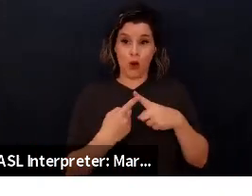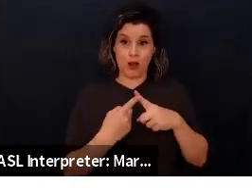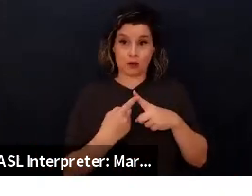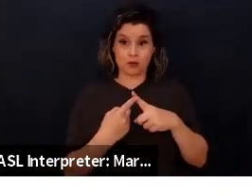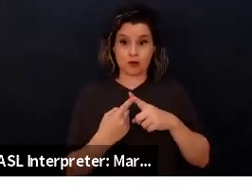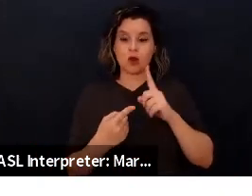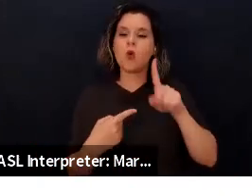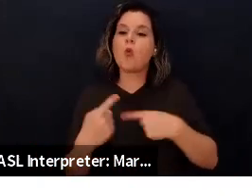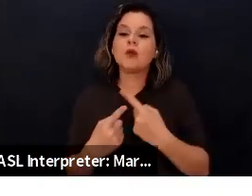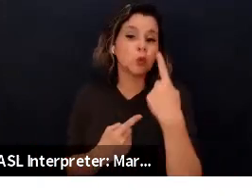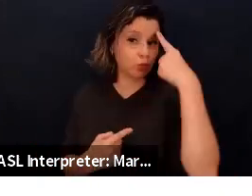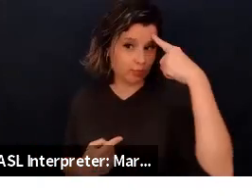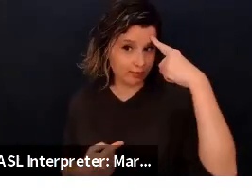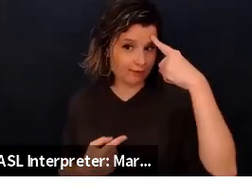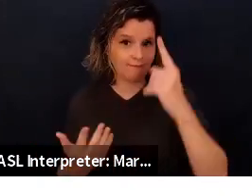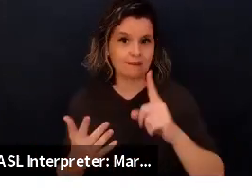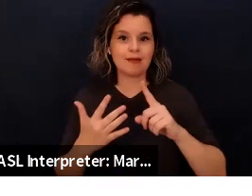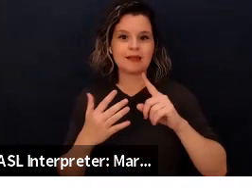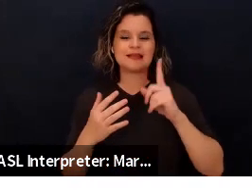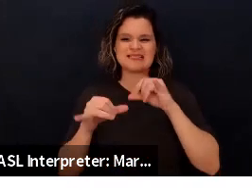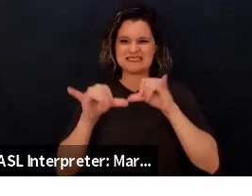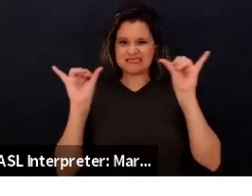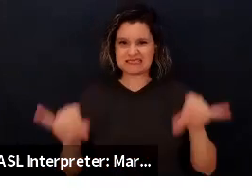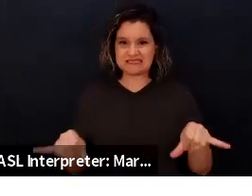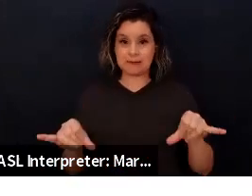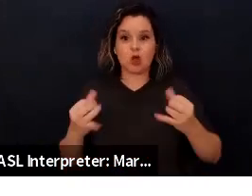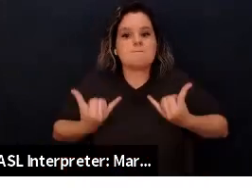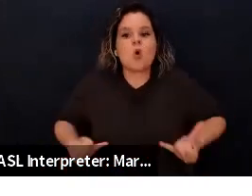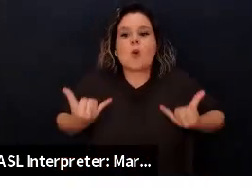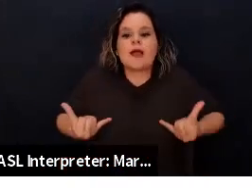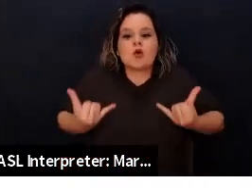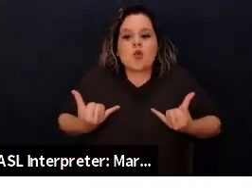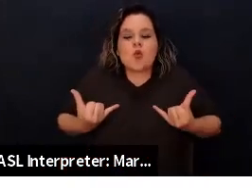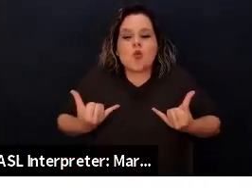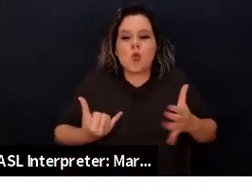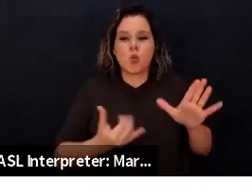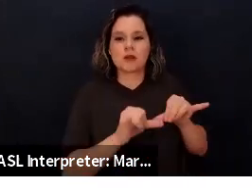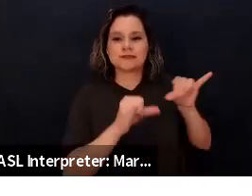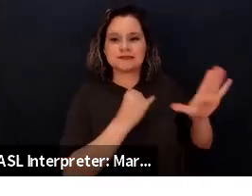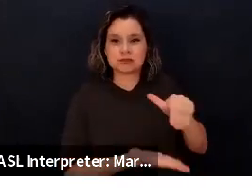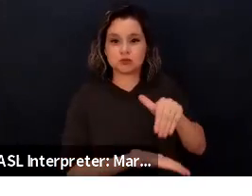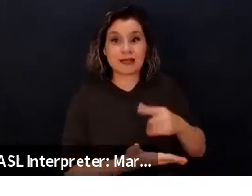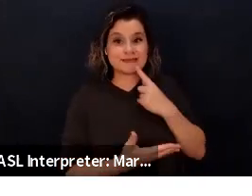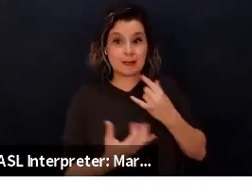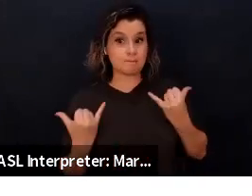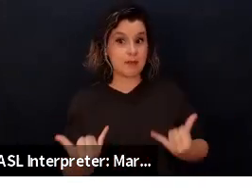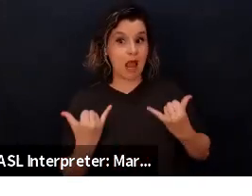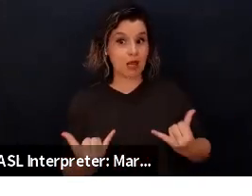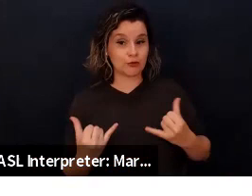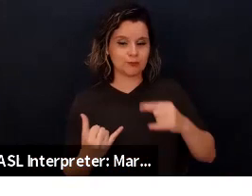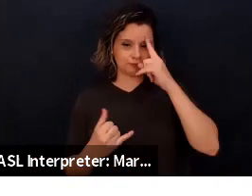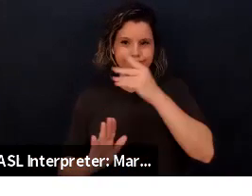¿Cuándo piensan ustedes que comenzó el sistema moderno de detención de inmigración? Y yo digo el sistema moderno porque hemos